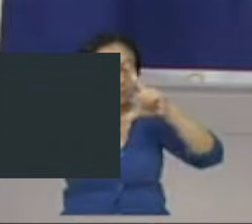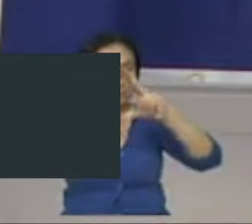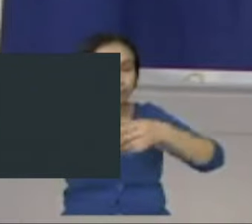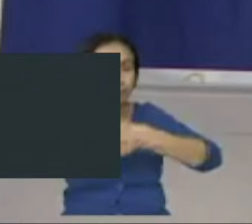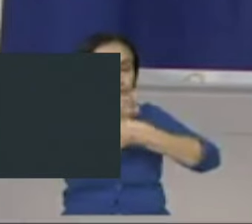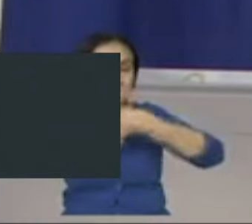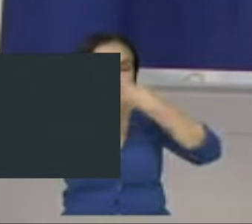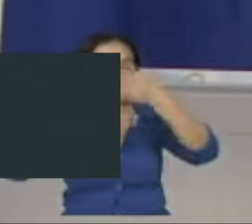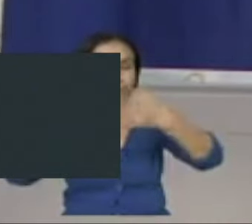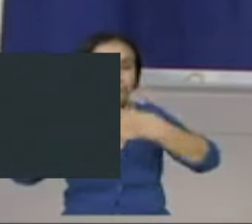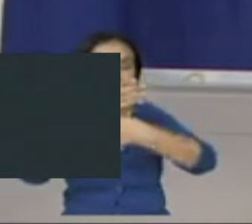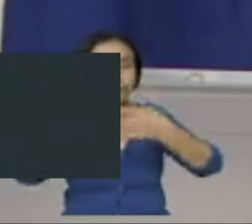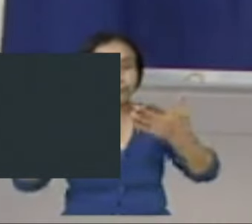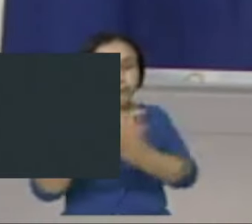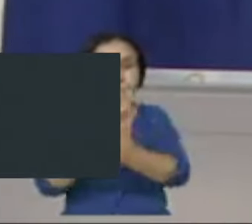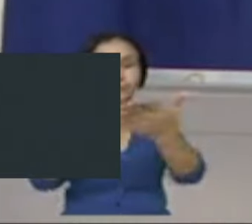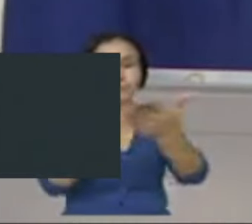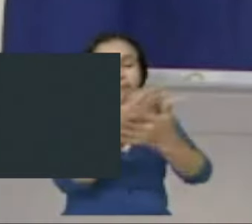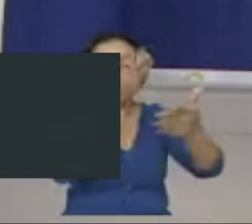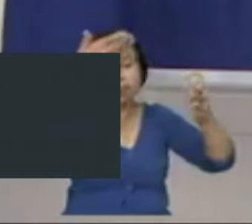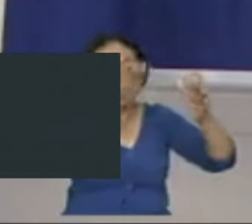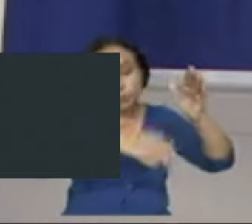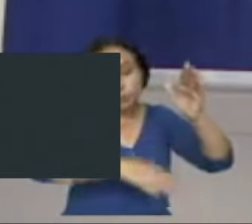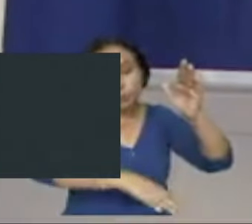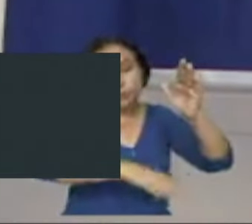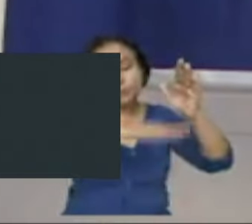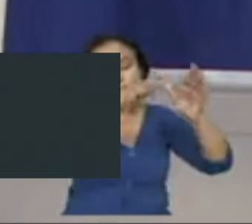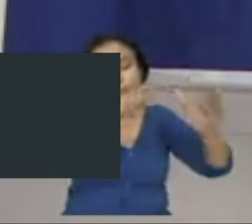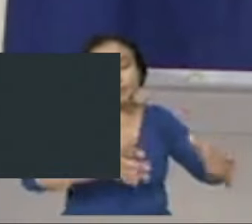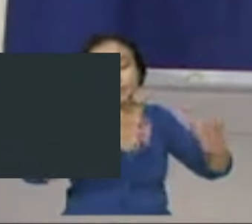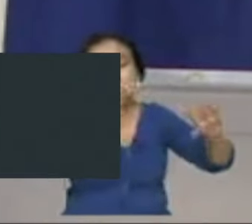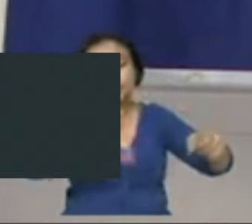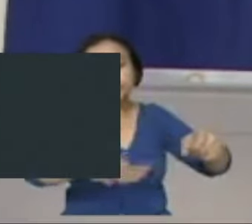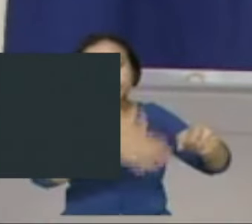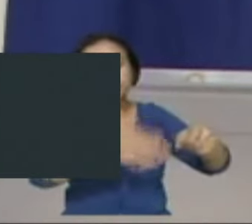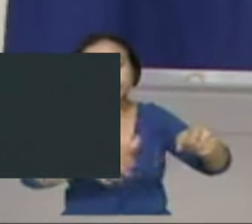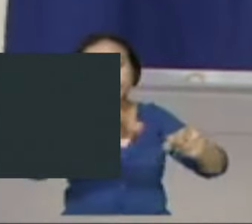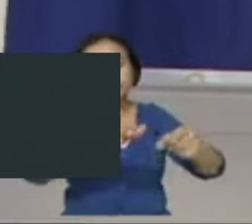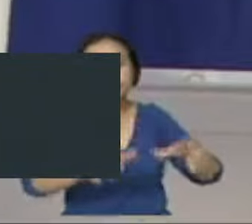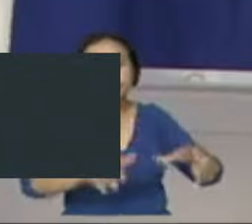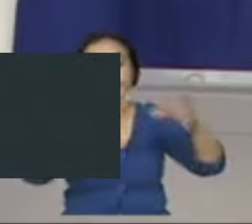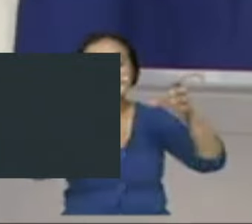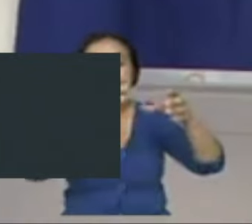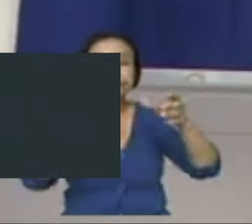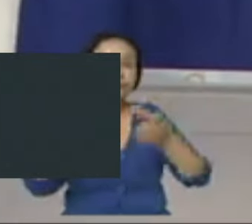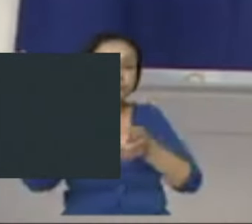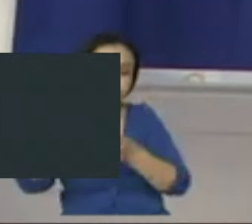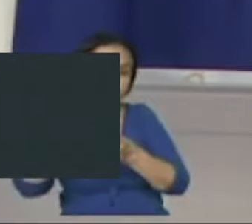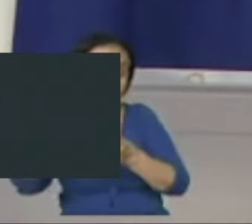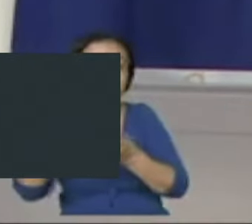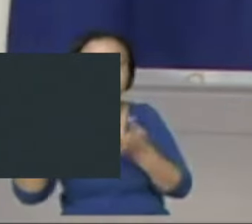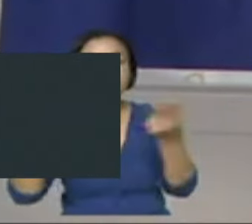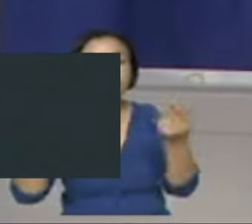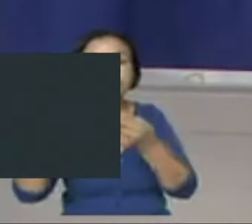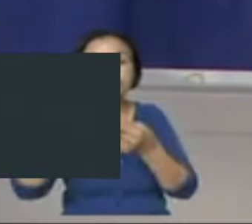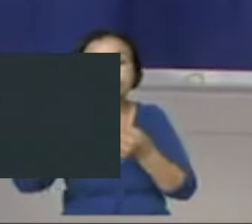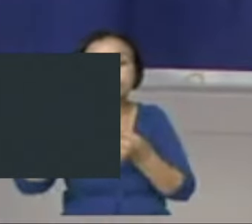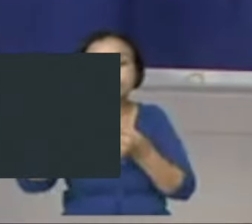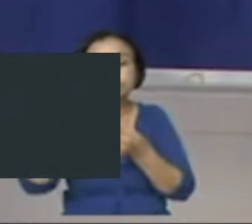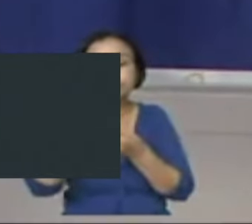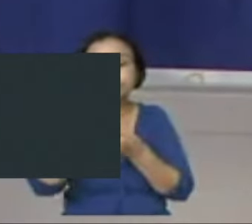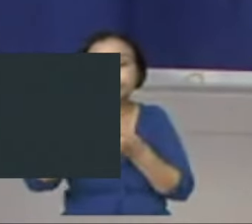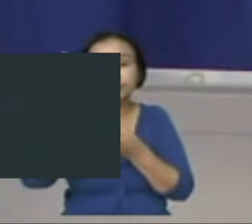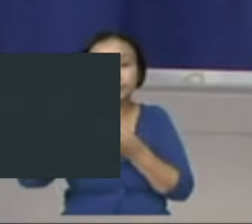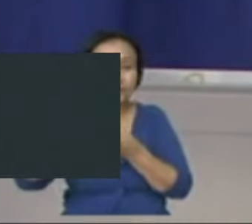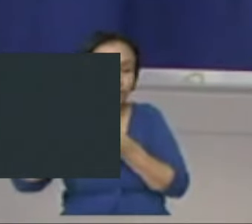y operación de plantas de llenado o envasado de cilindros de GLP, utilizando como marca comercial Petrogas o